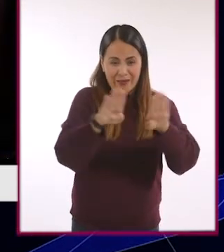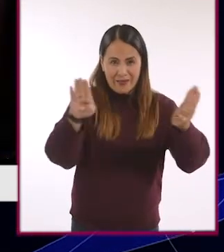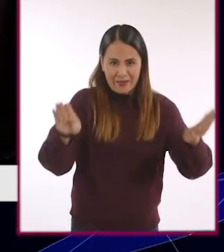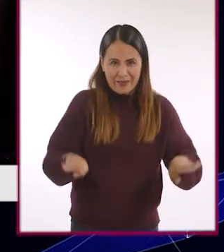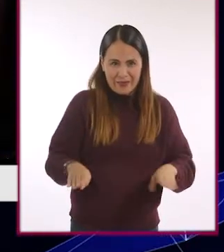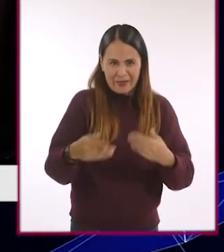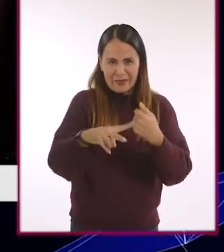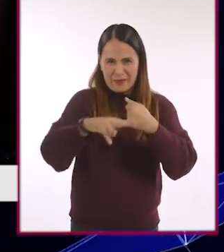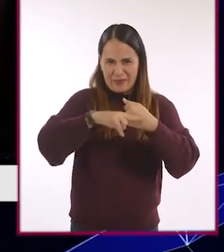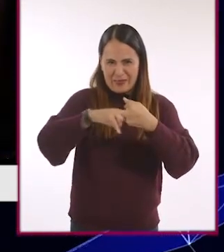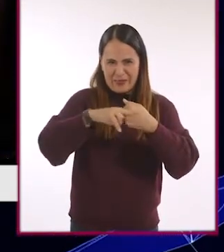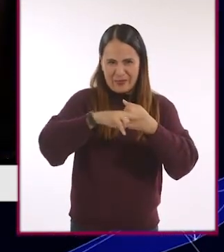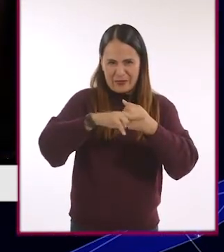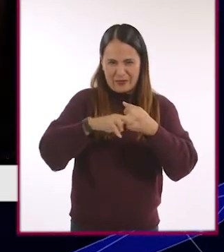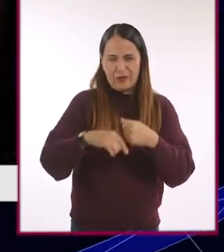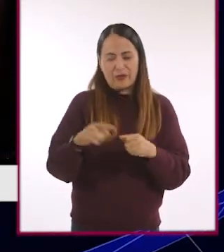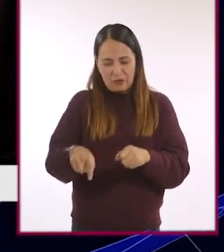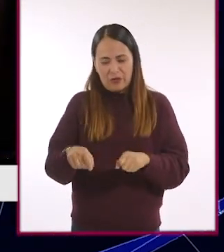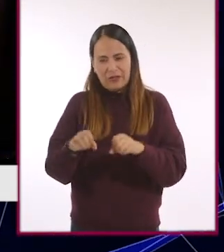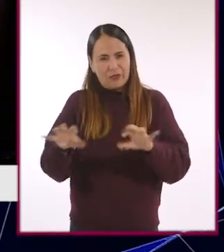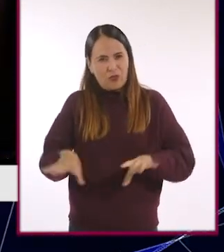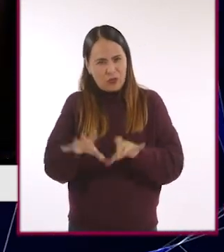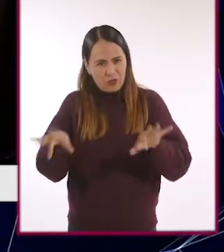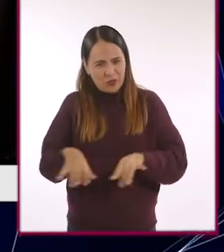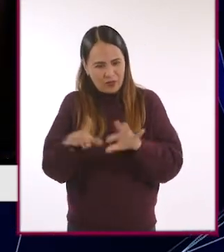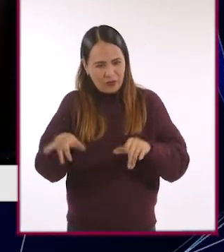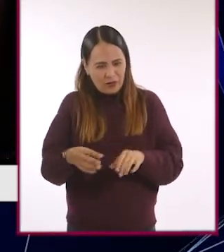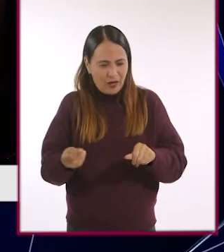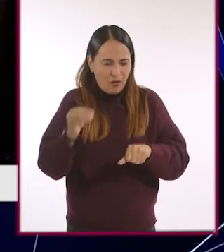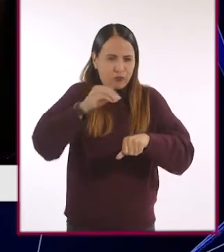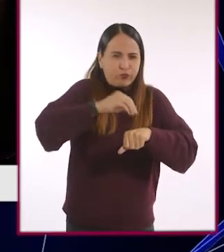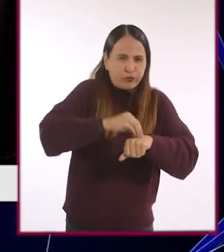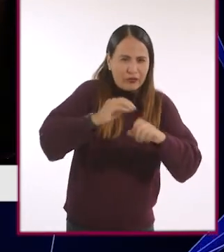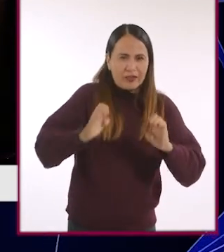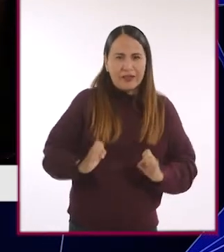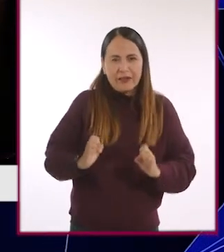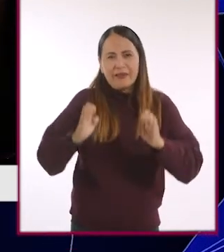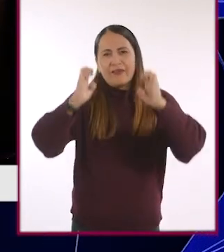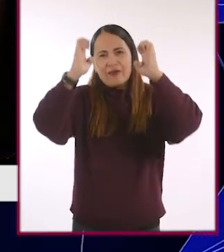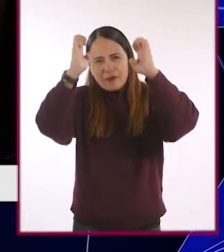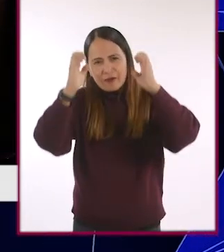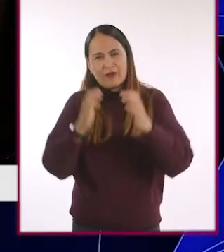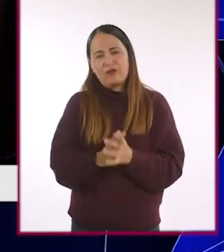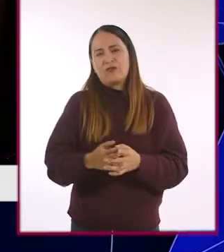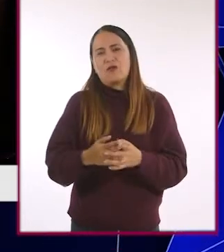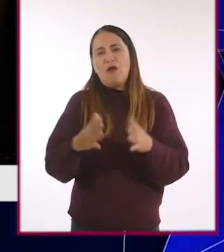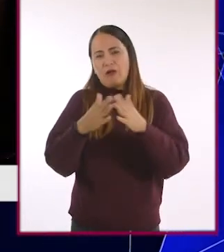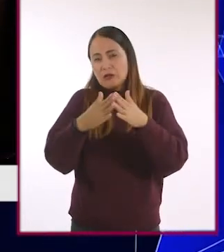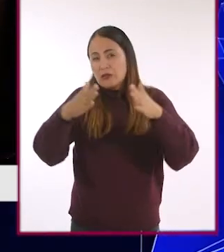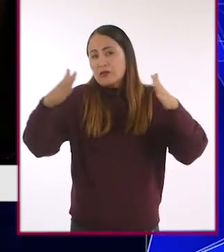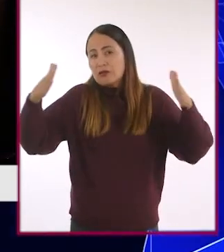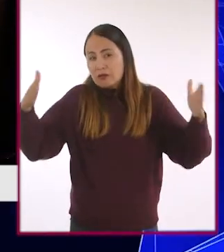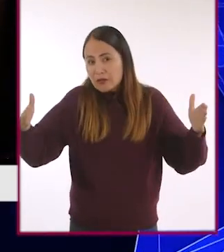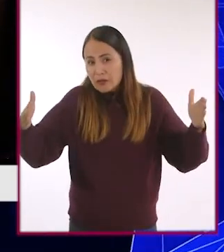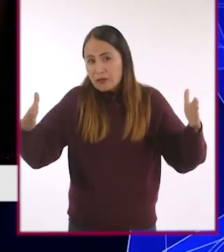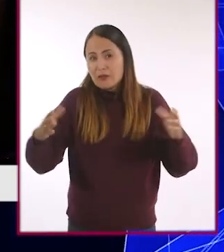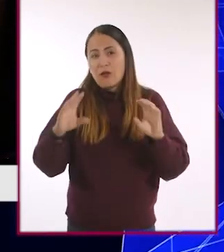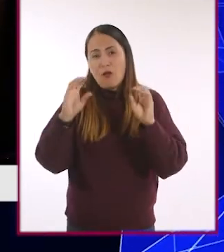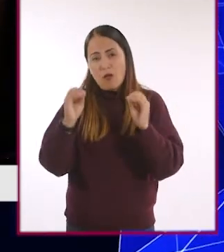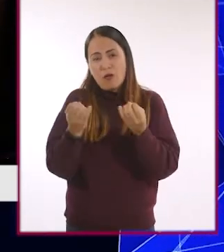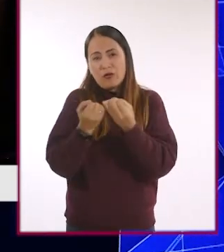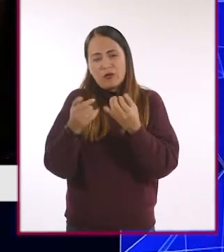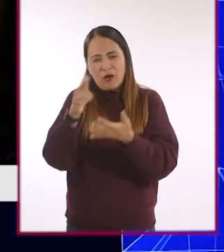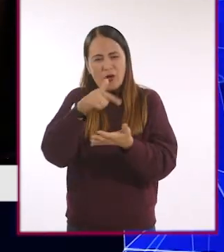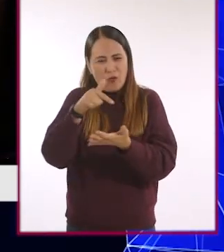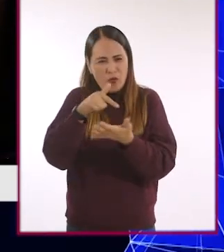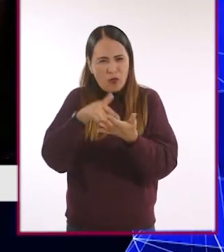a completaban, por ejemplo, un edificio, o a completaban una bóveda, o a completaban un escenario de